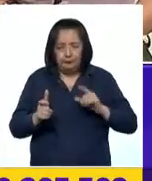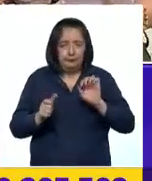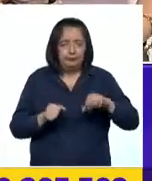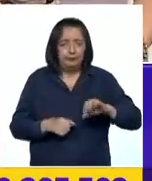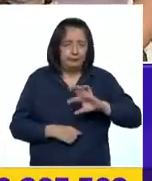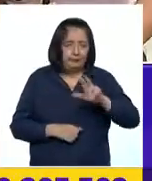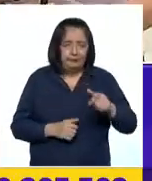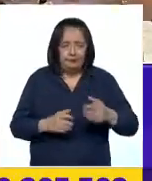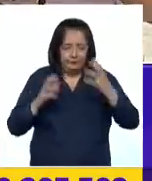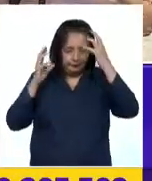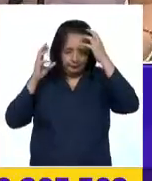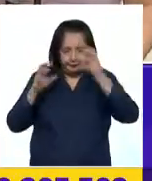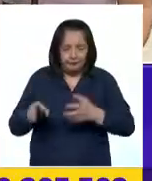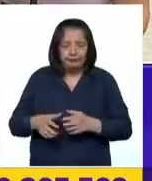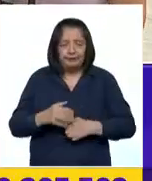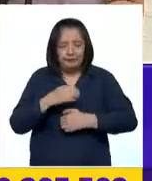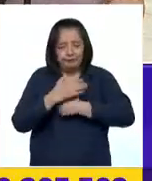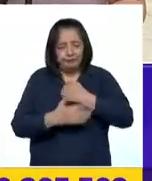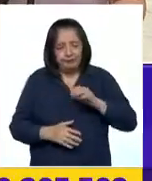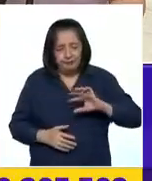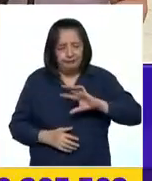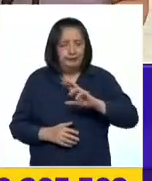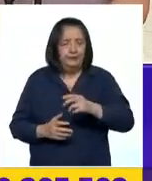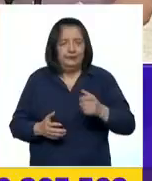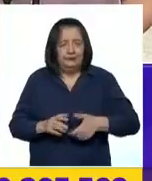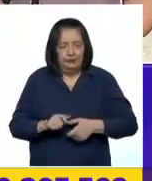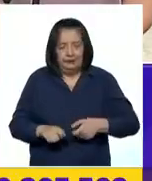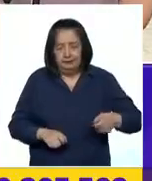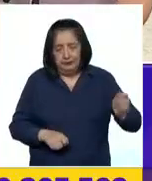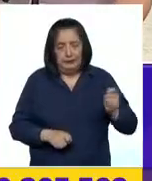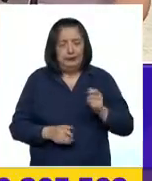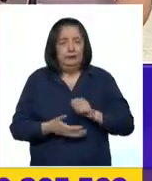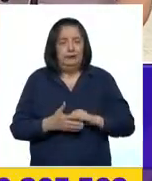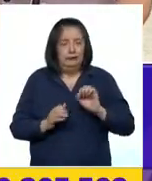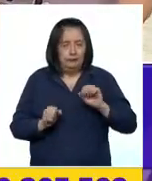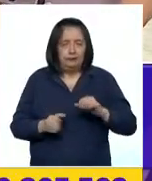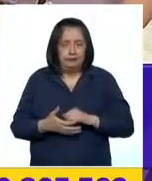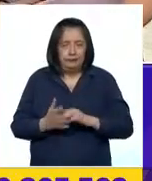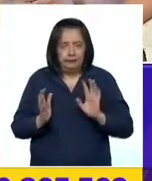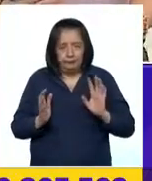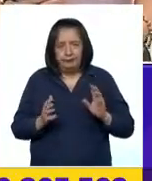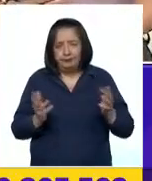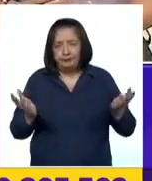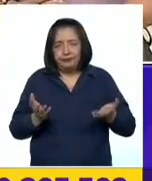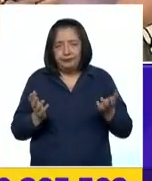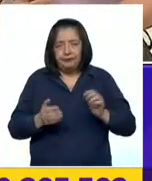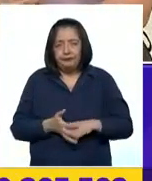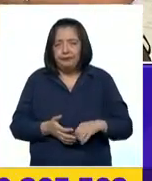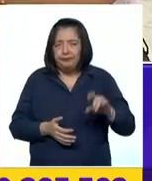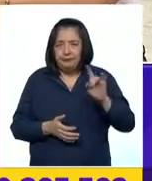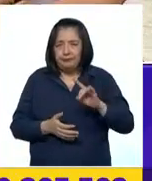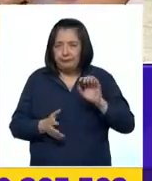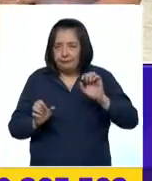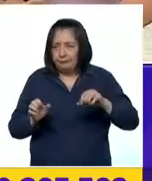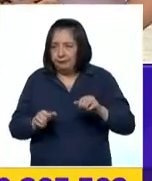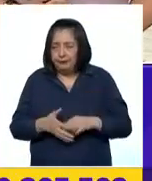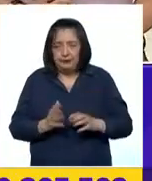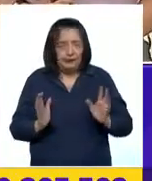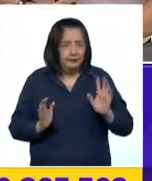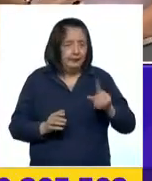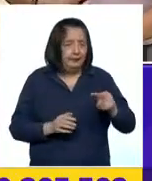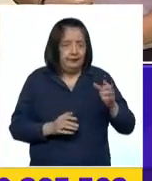en realidad los cascos, los escudos, las varas. Está, por supuesto, nuevamente en controversia aquí el uso de armas no letales. Te escucha